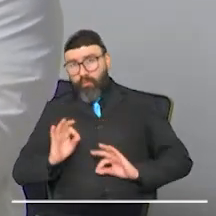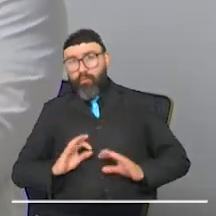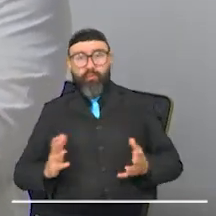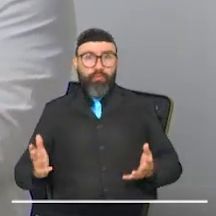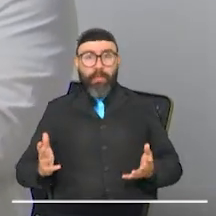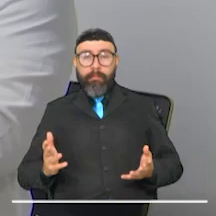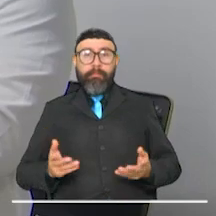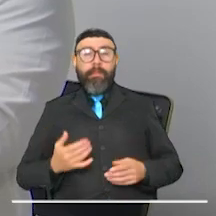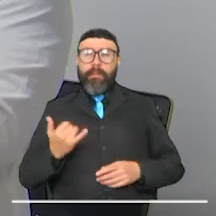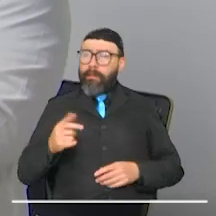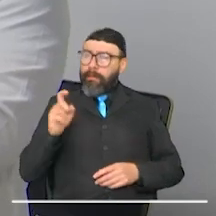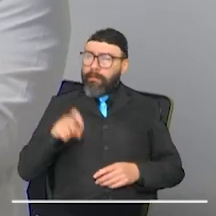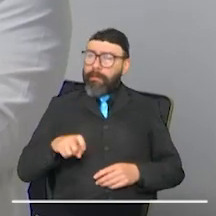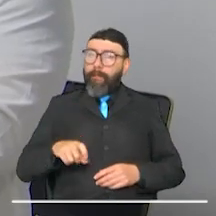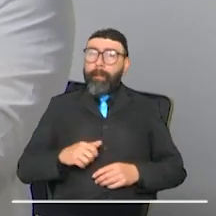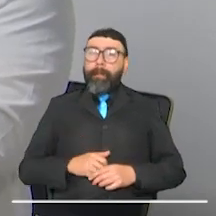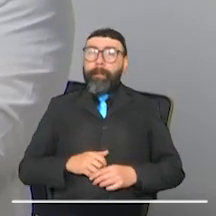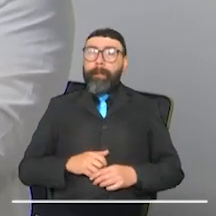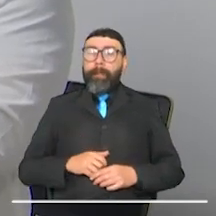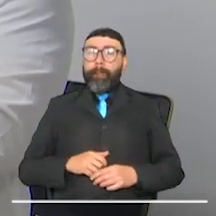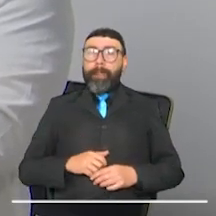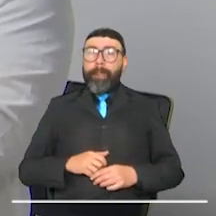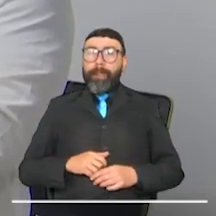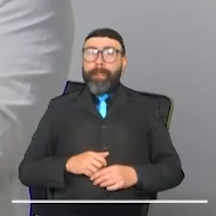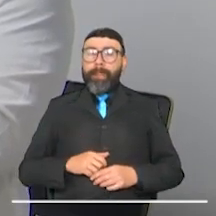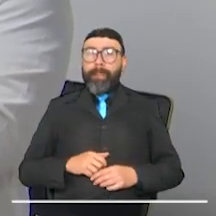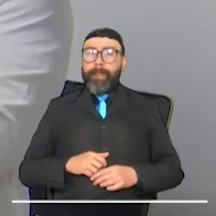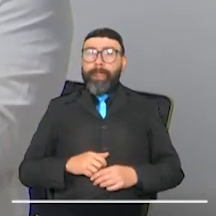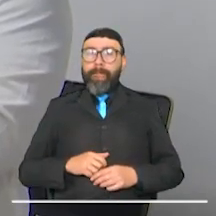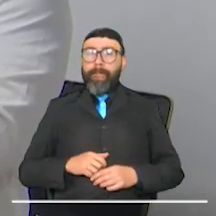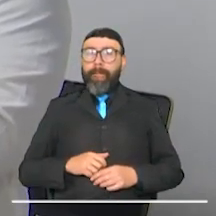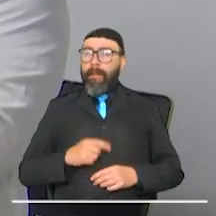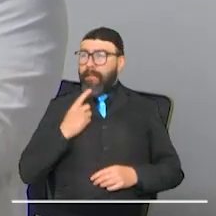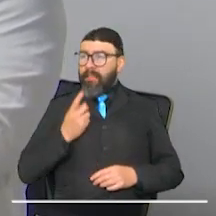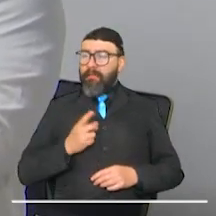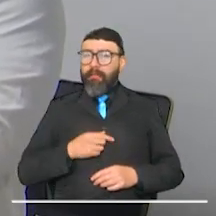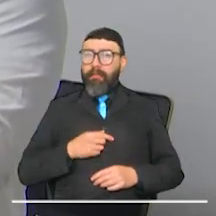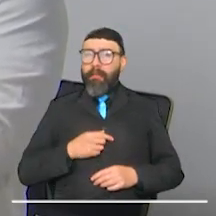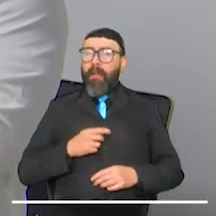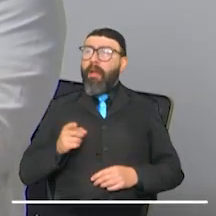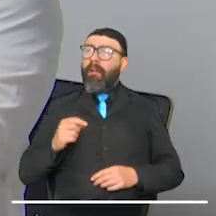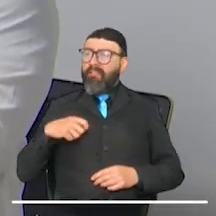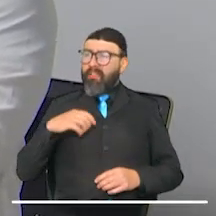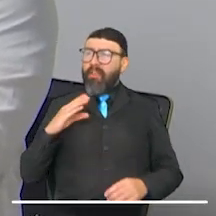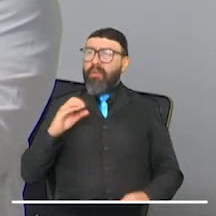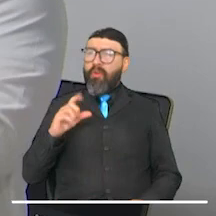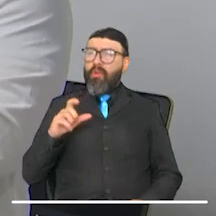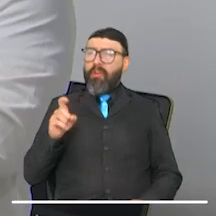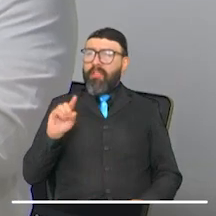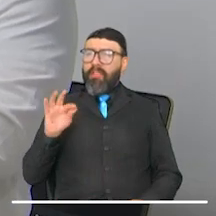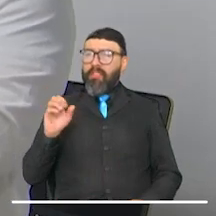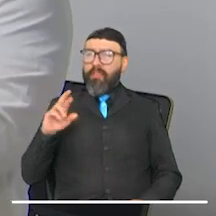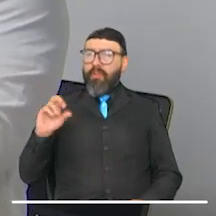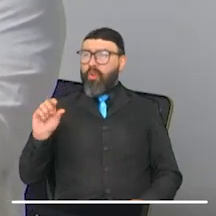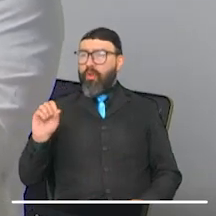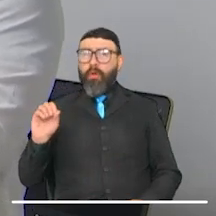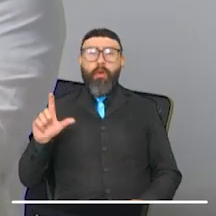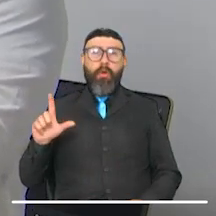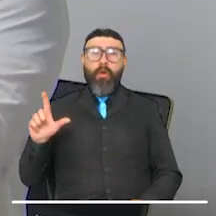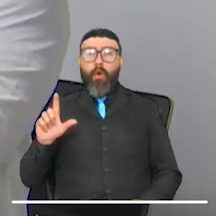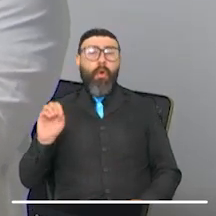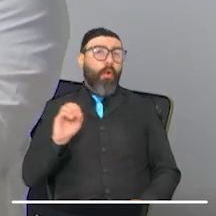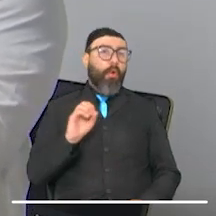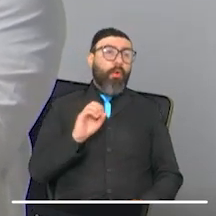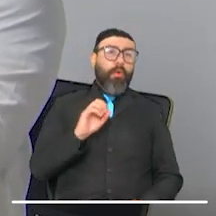es decir es necesario no podemos decir que por tener solamente colesterol o triglicéridos altos tenemos una